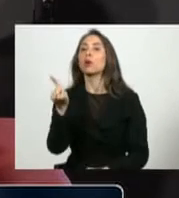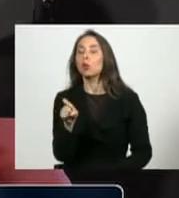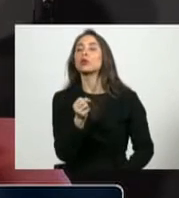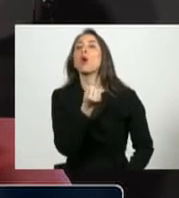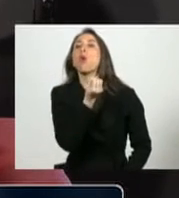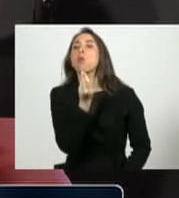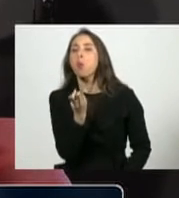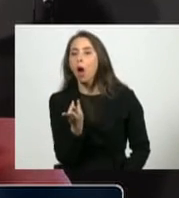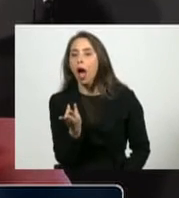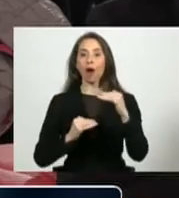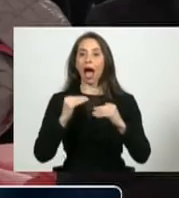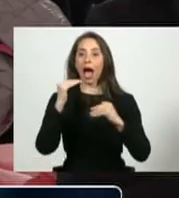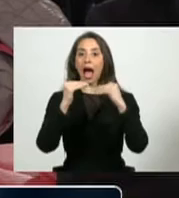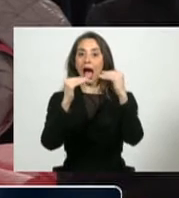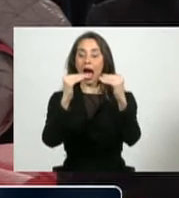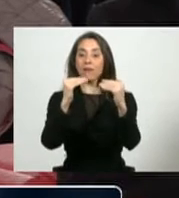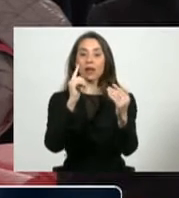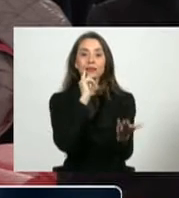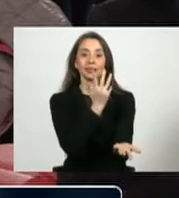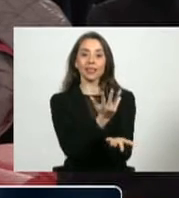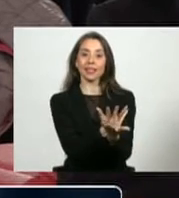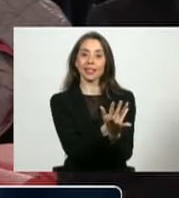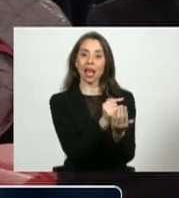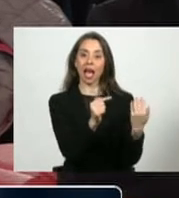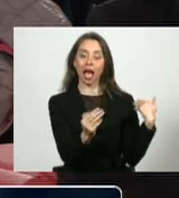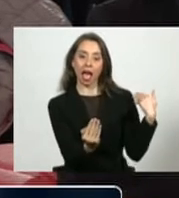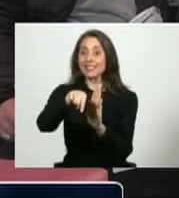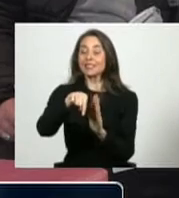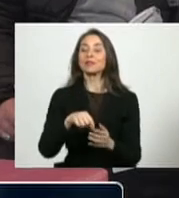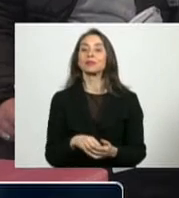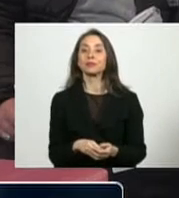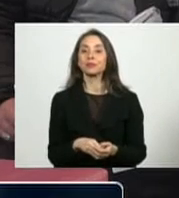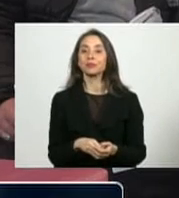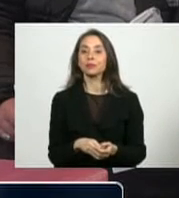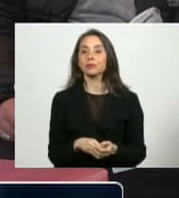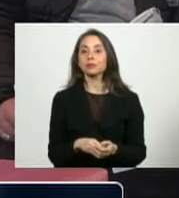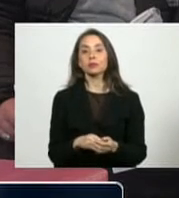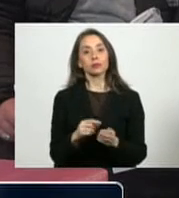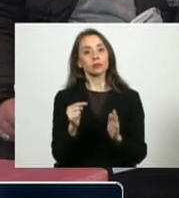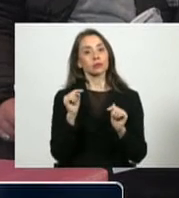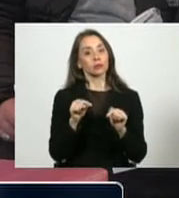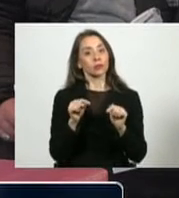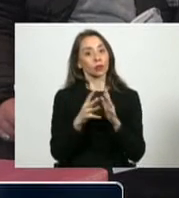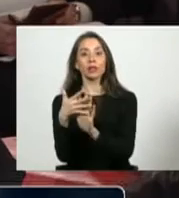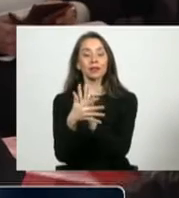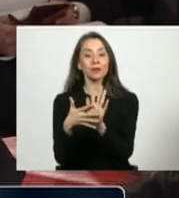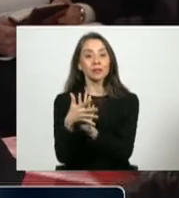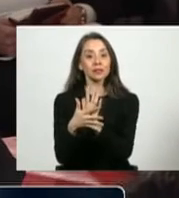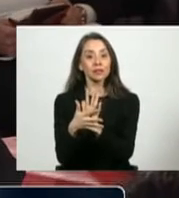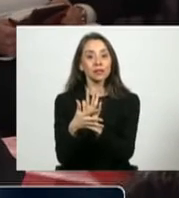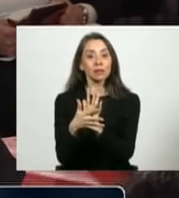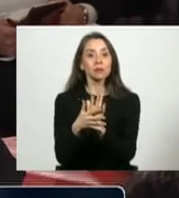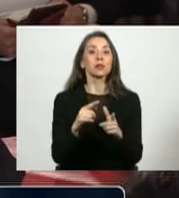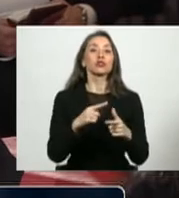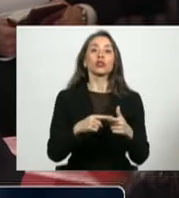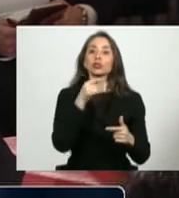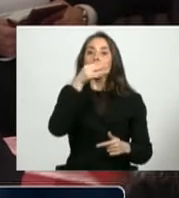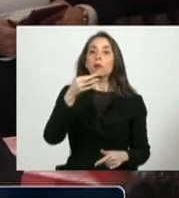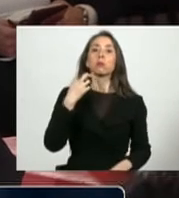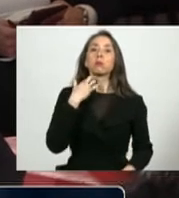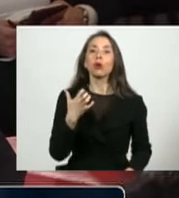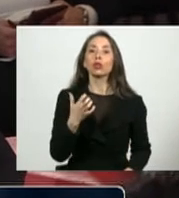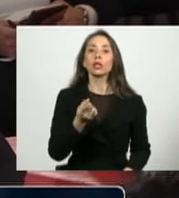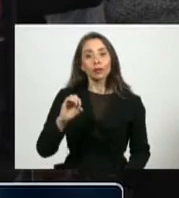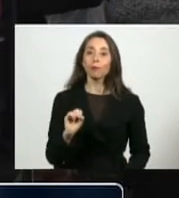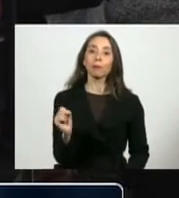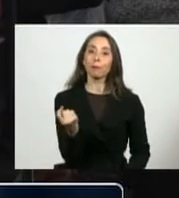discapacidad y también de fundaciones que trabajan para personas con discapacidad. Y en ese sentido se entabló un diálogo bastante